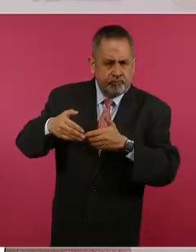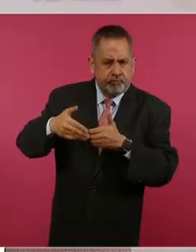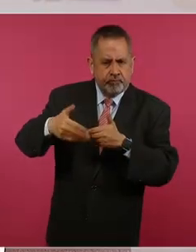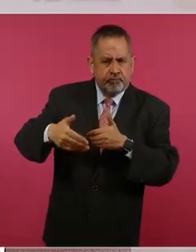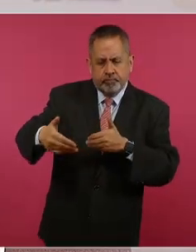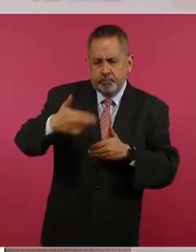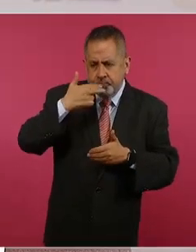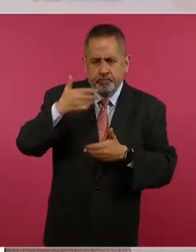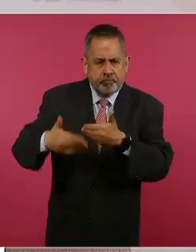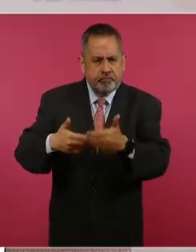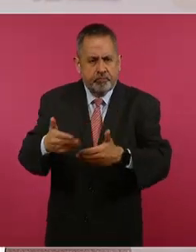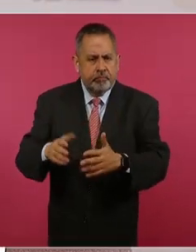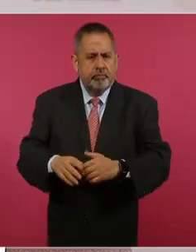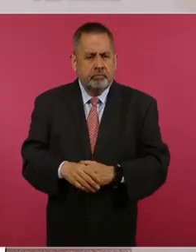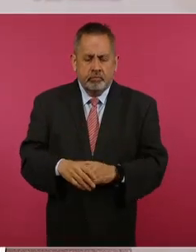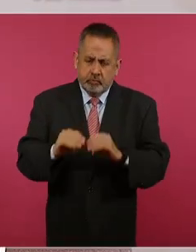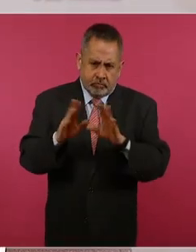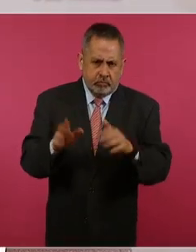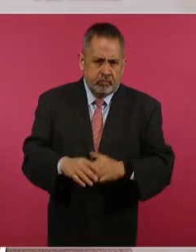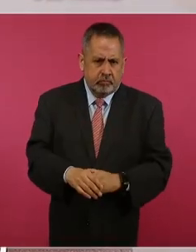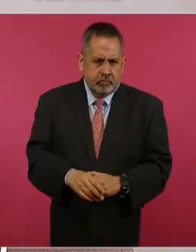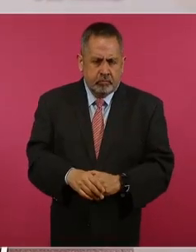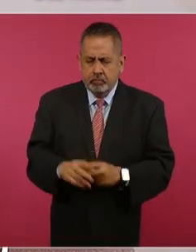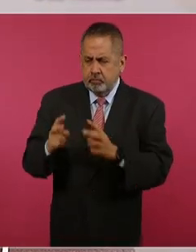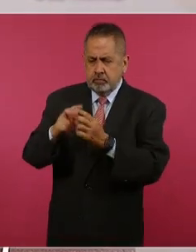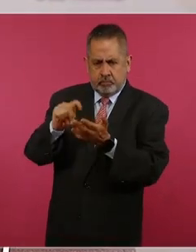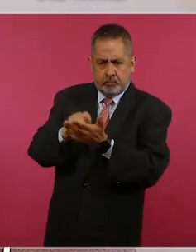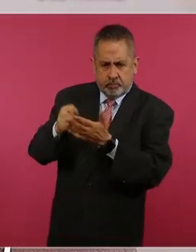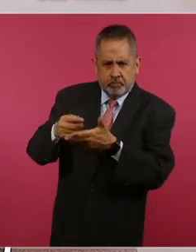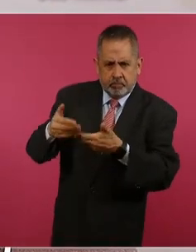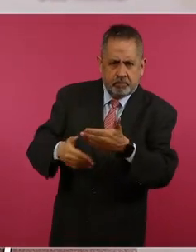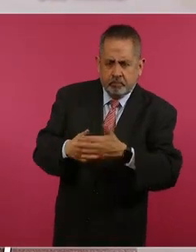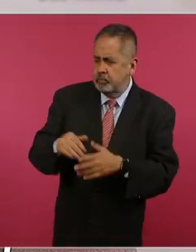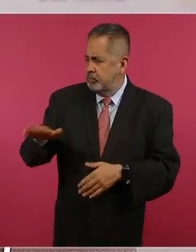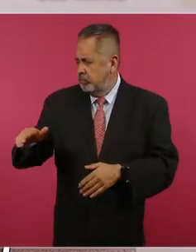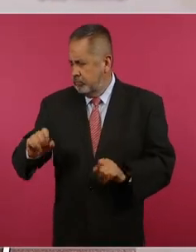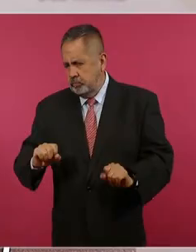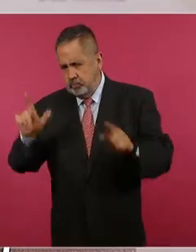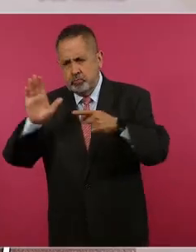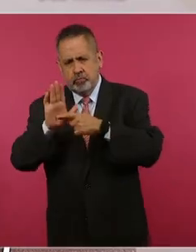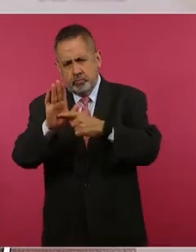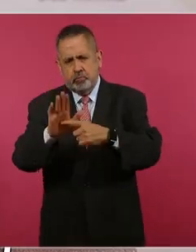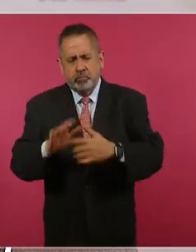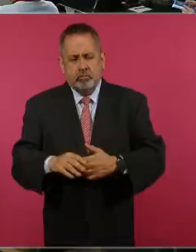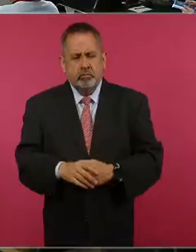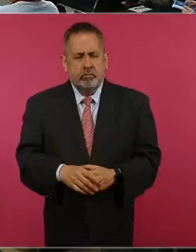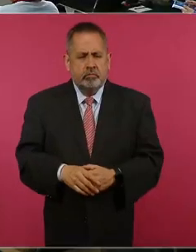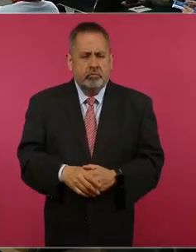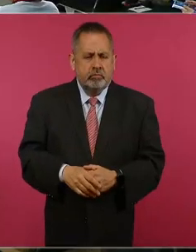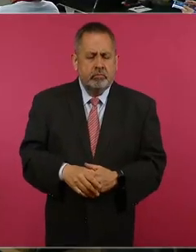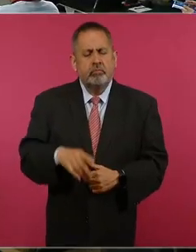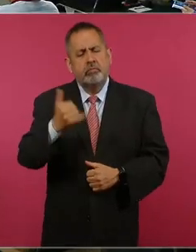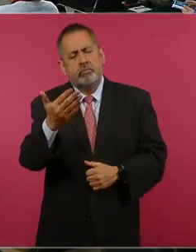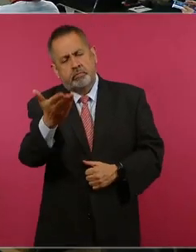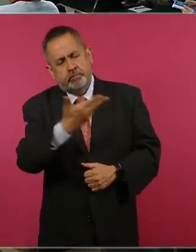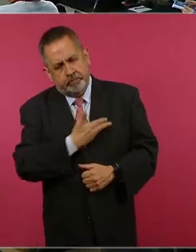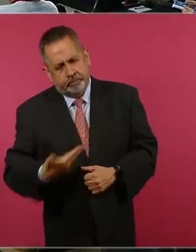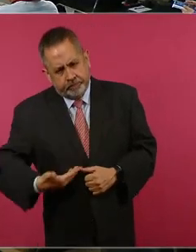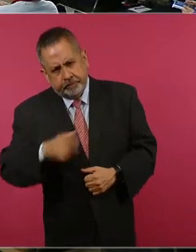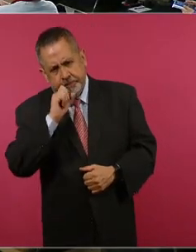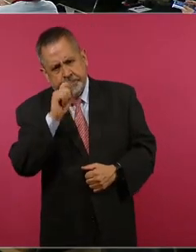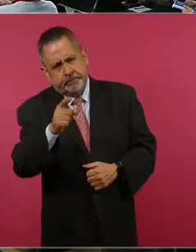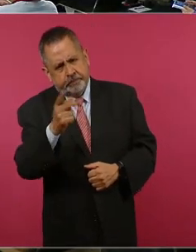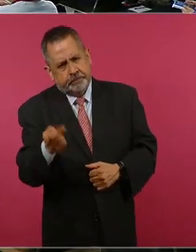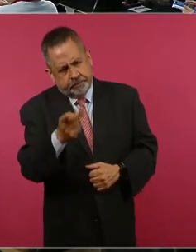avanzando. Claro, por supuesto. En Tamaulipas, a ver si pones lo de homicidio y, de Tamaulipas. Y presidente, también